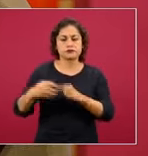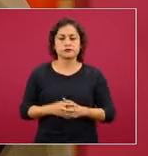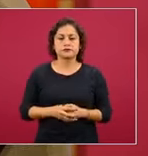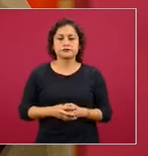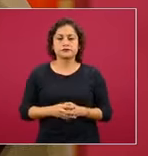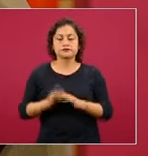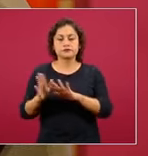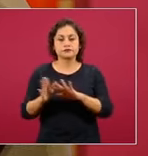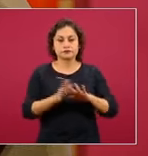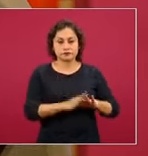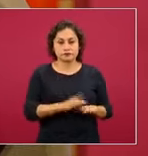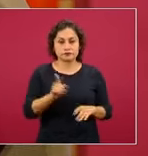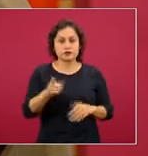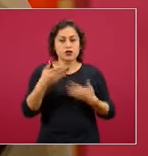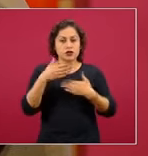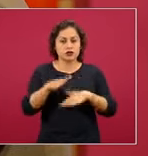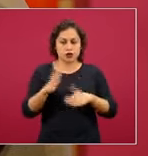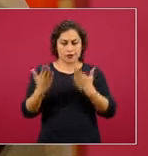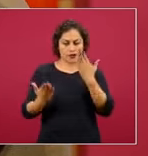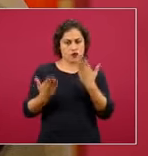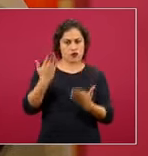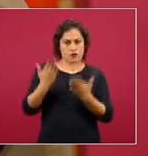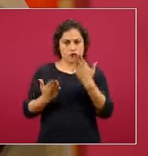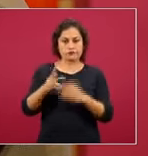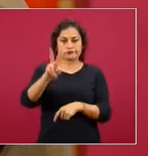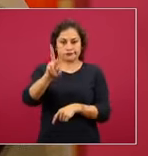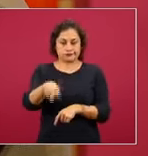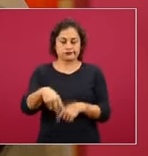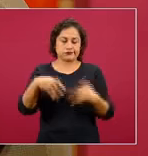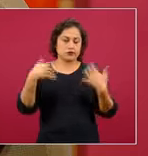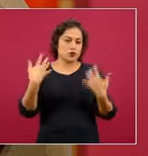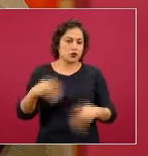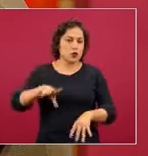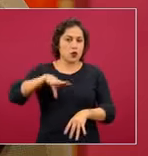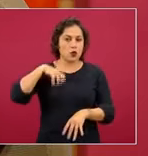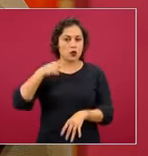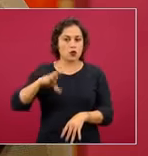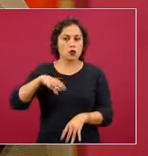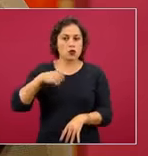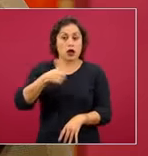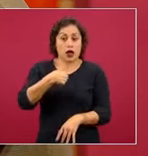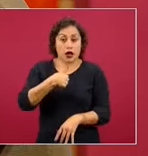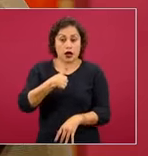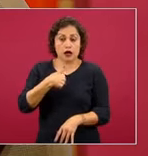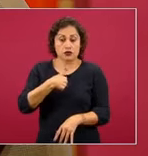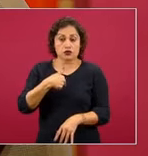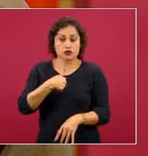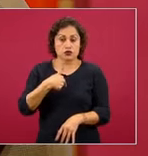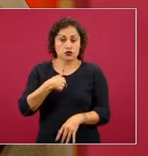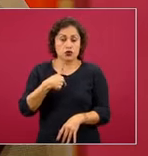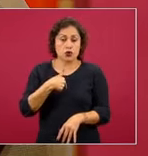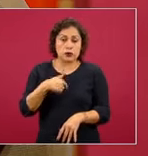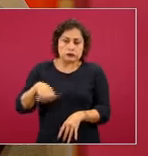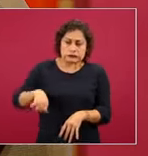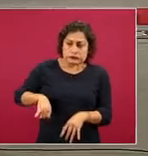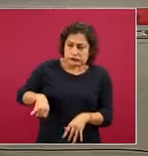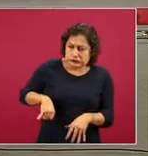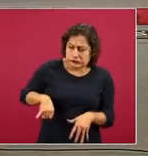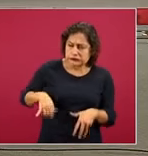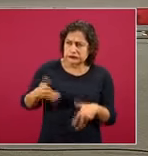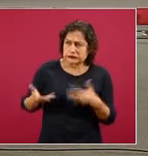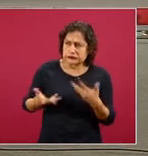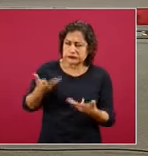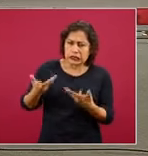De acuerdo a la comparación, realmente ha sido un reto. Digo, yo personalmente he estado interesado en poder entender